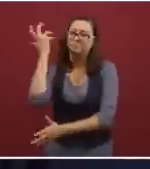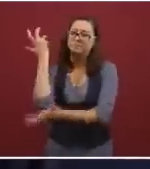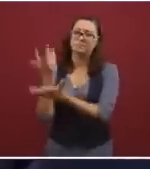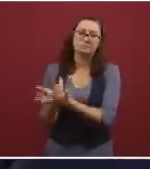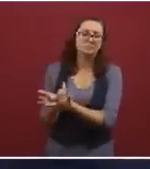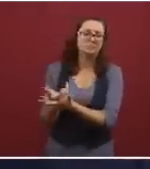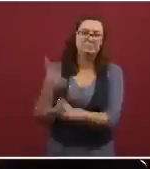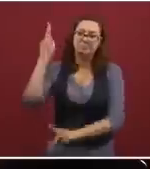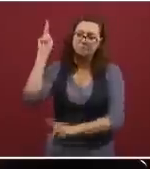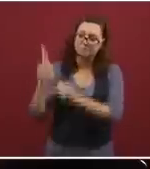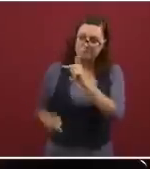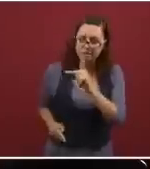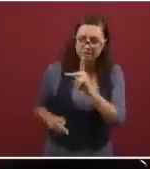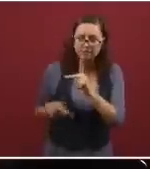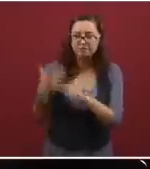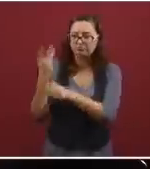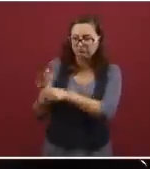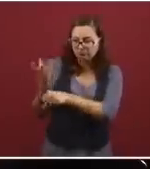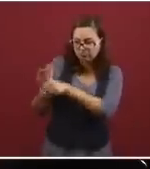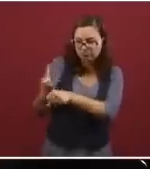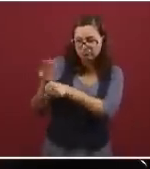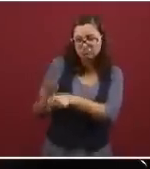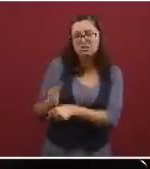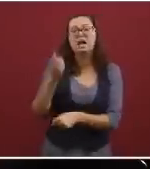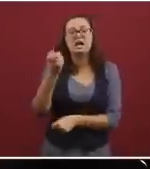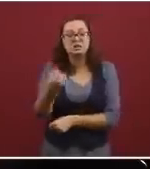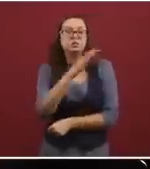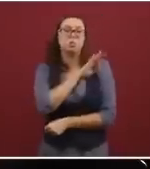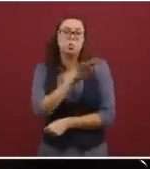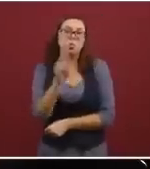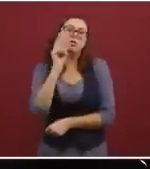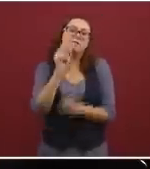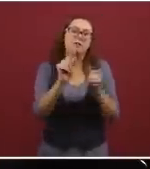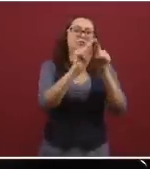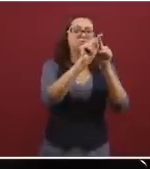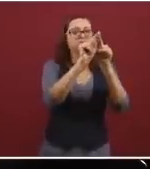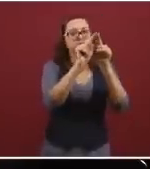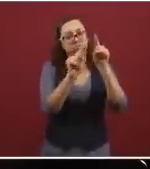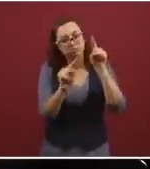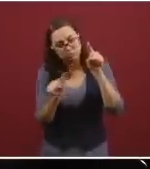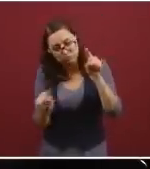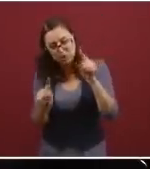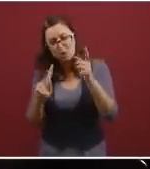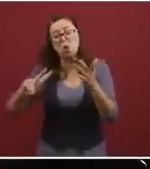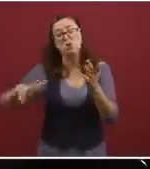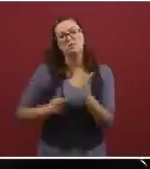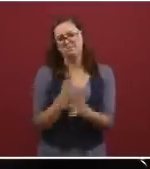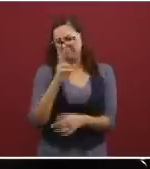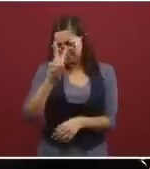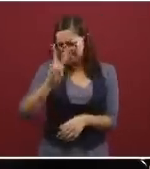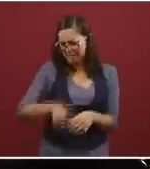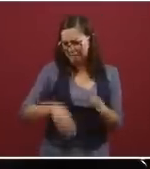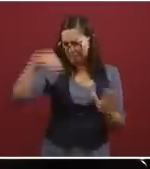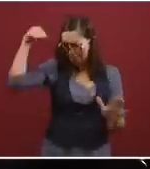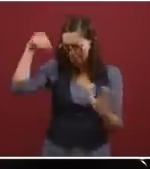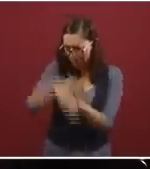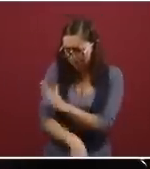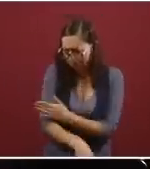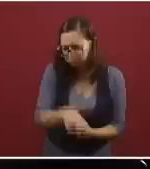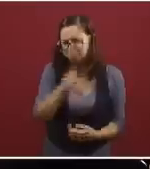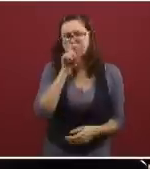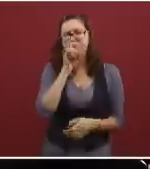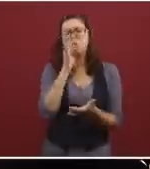producción. Por eso aquí se observa la caída. Es decir, que no es caída, es parte del día a